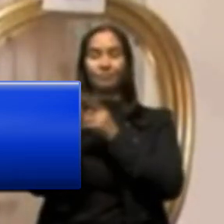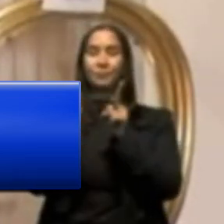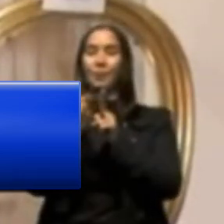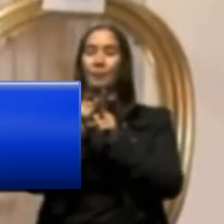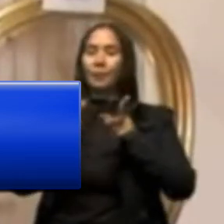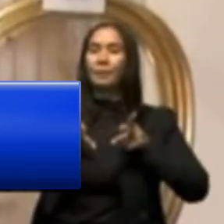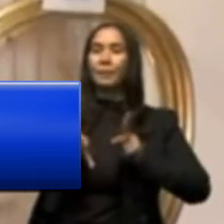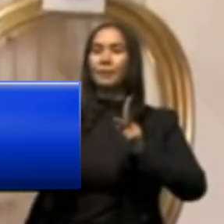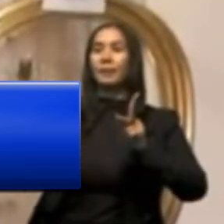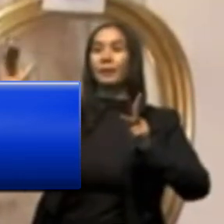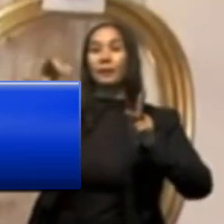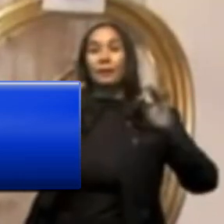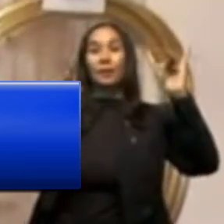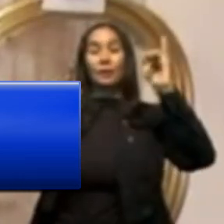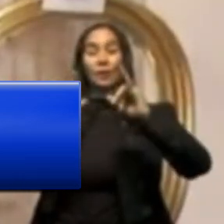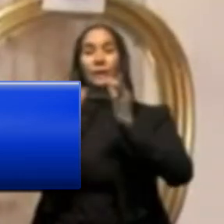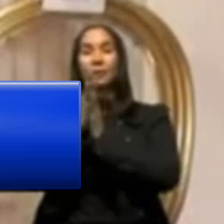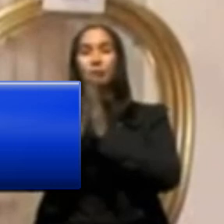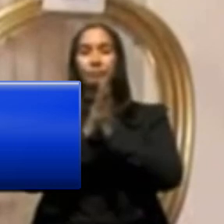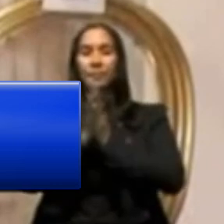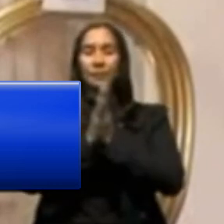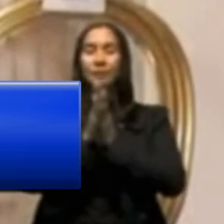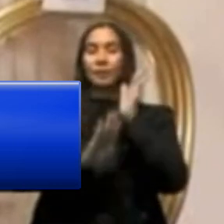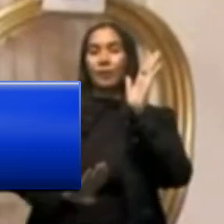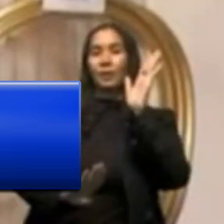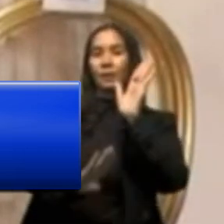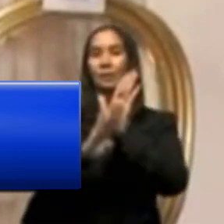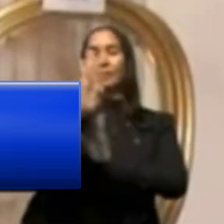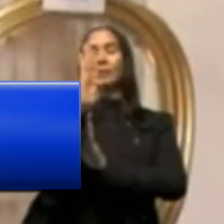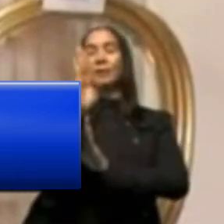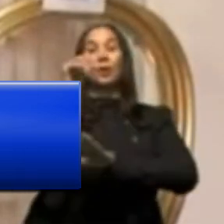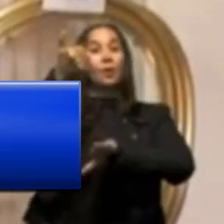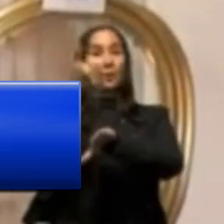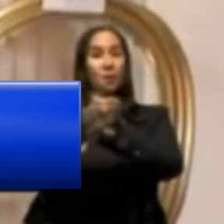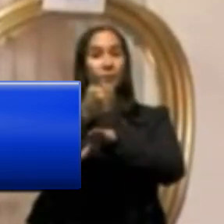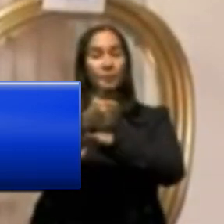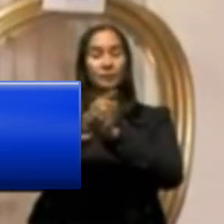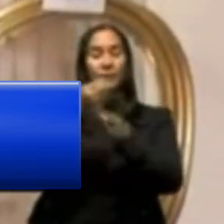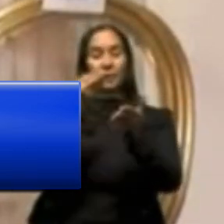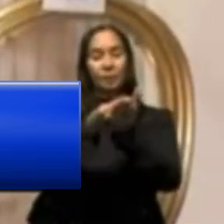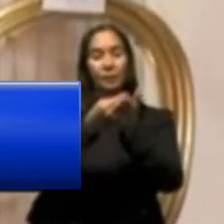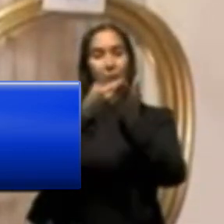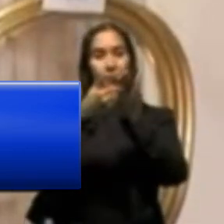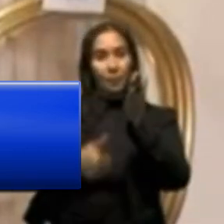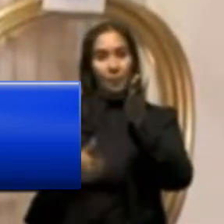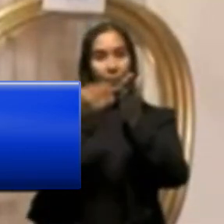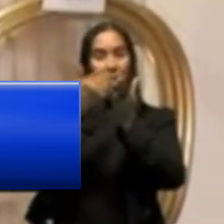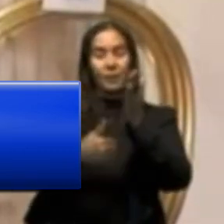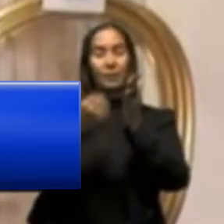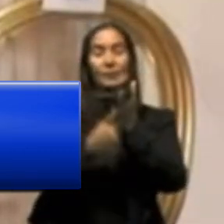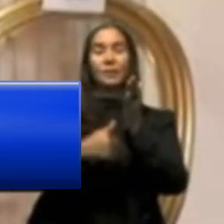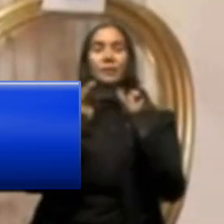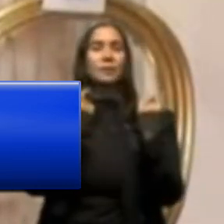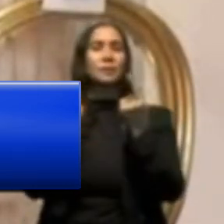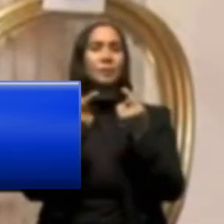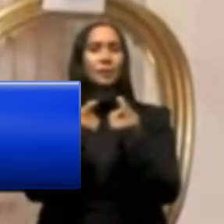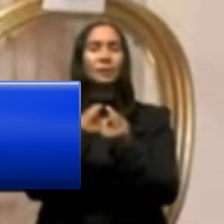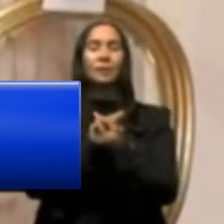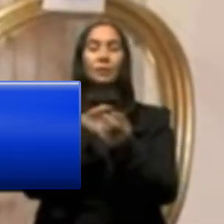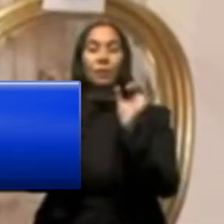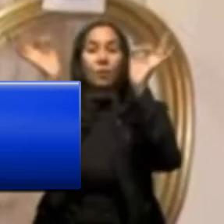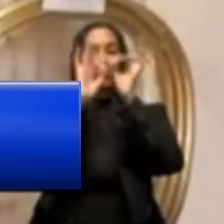permitir que las aerolíneas sean proactivas en el desarrollo e implementación de precios innovadores Estamos creando un